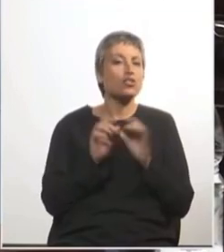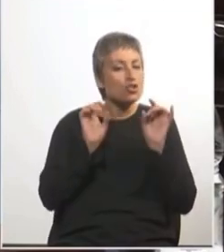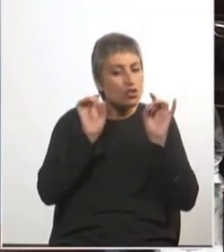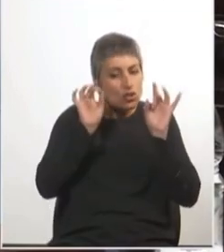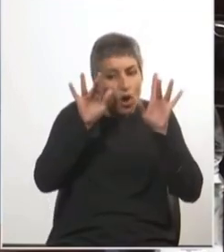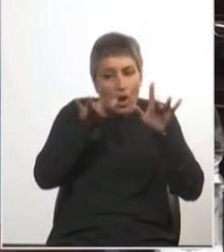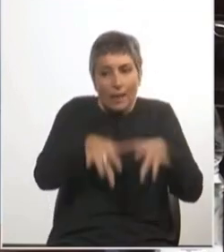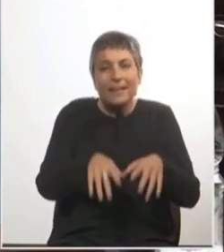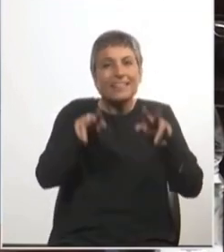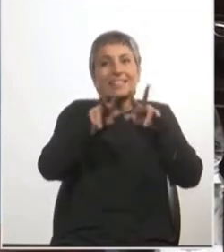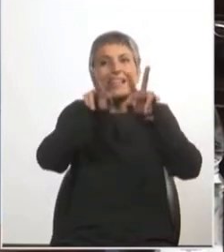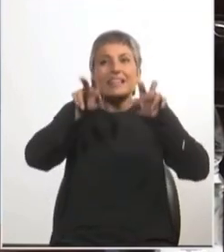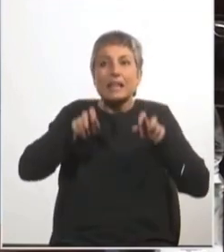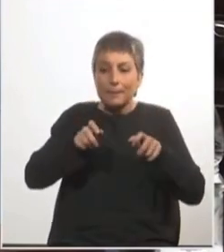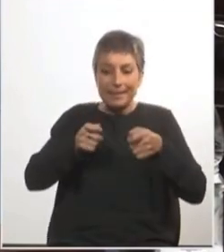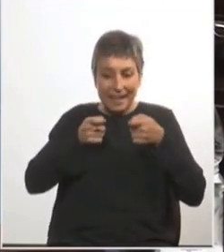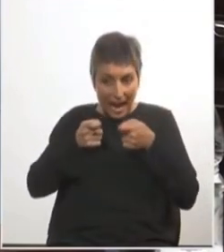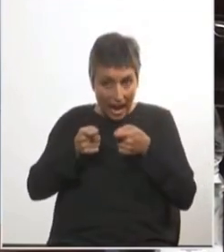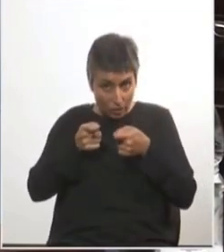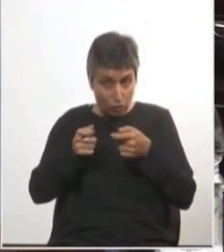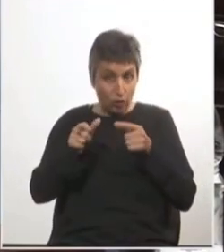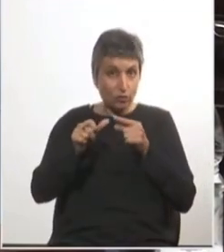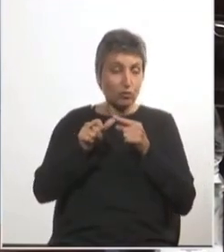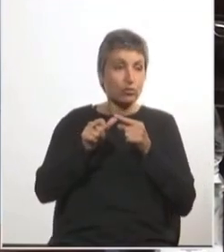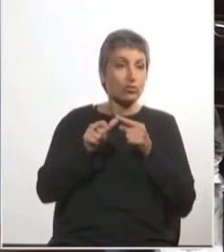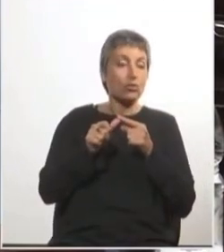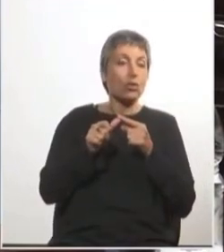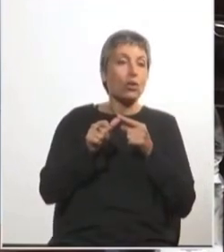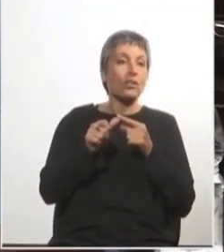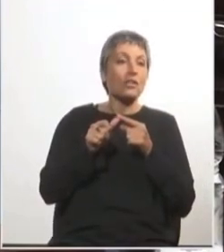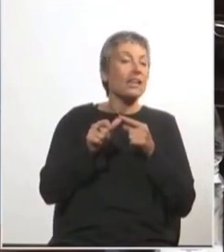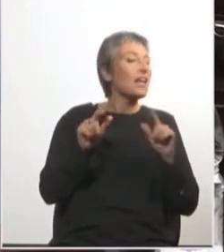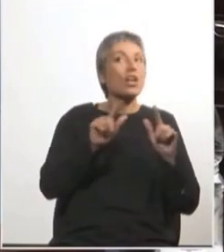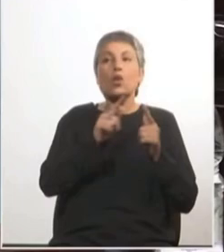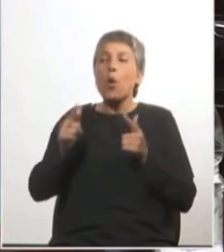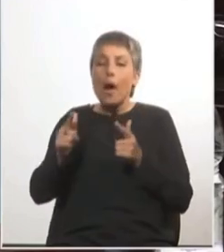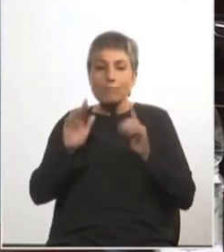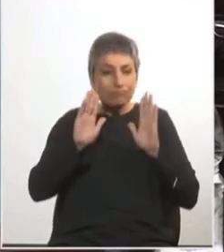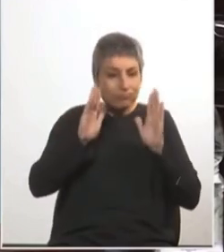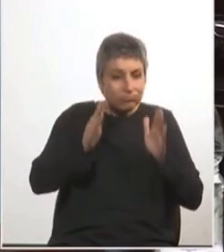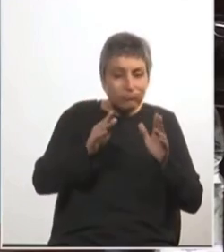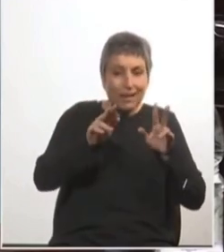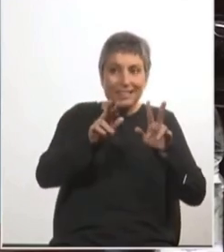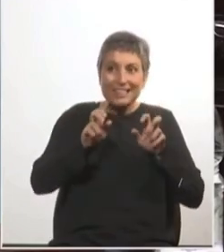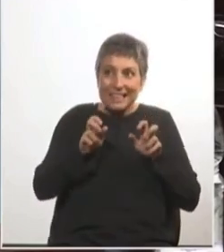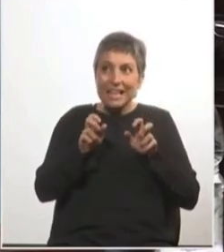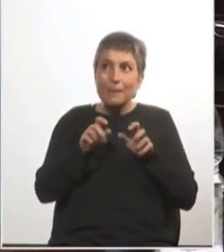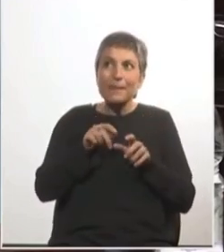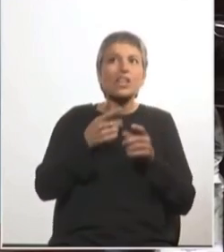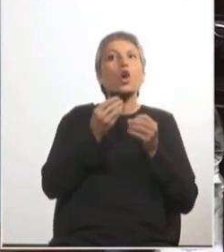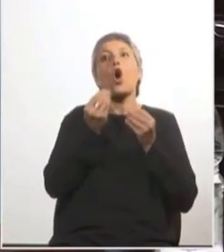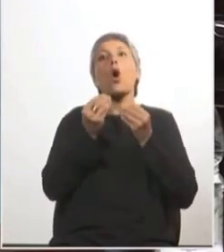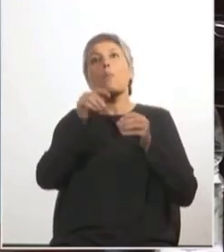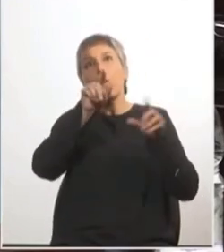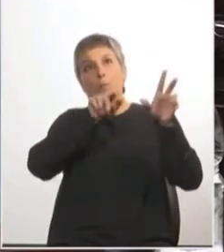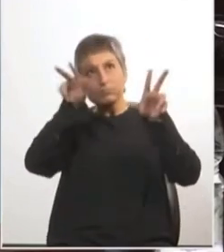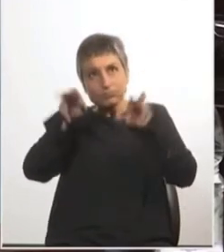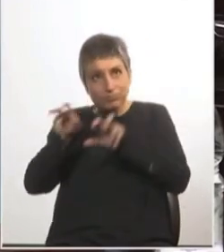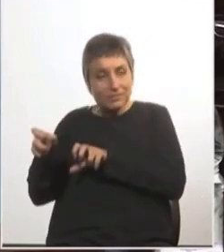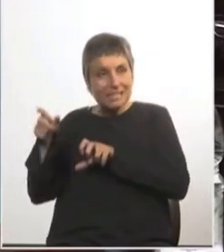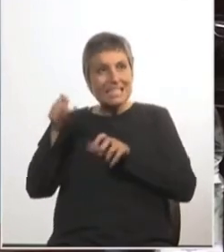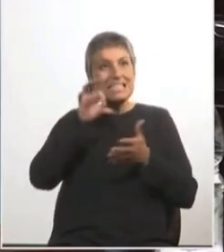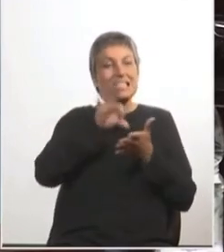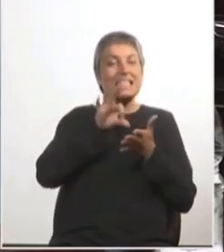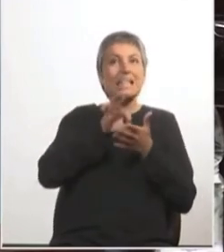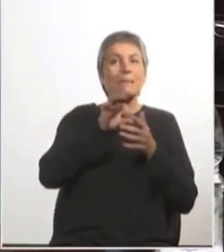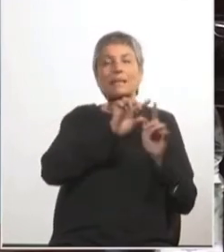abordó los temas del gasto, que no abordó los ingresos del sistema, que